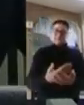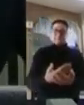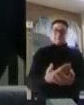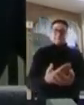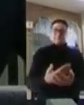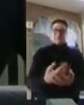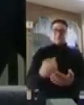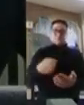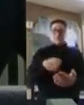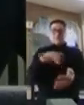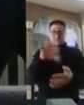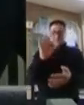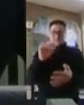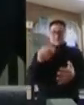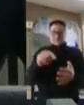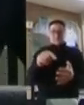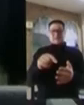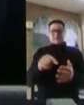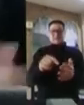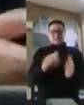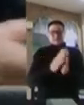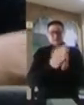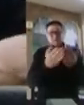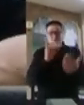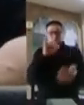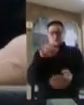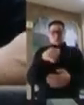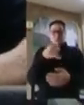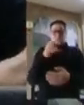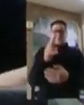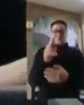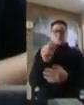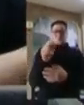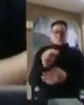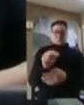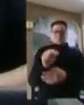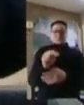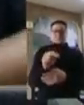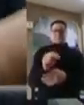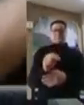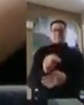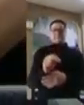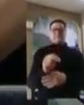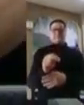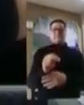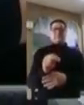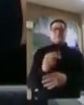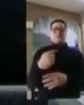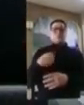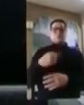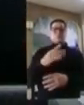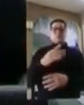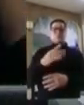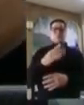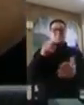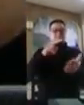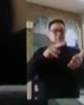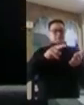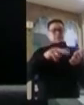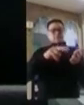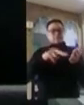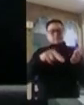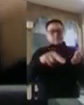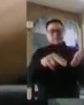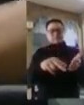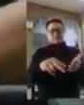capítulo 3, versículo 16. Para ello, pues lo vamos a leer. Déjeme buscarlo. Aquí está en el libro de